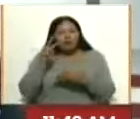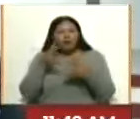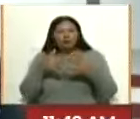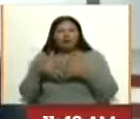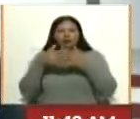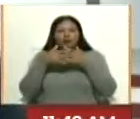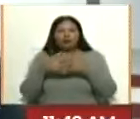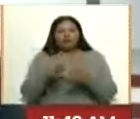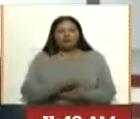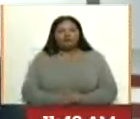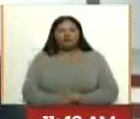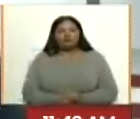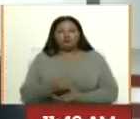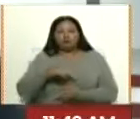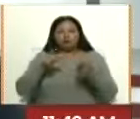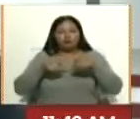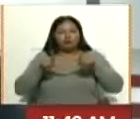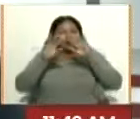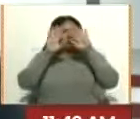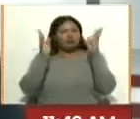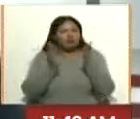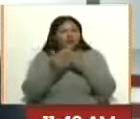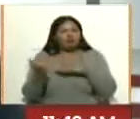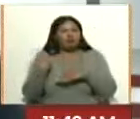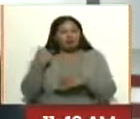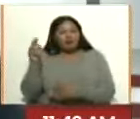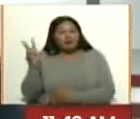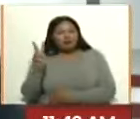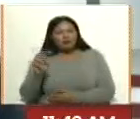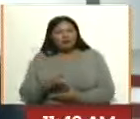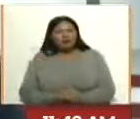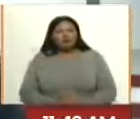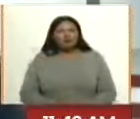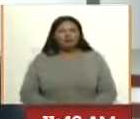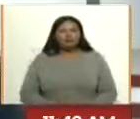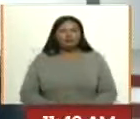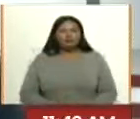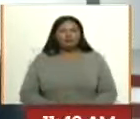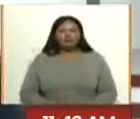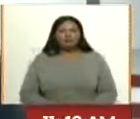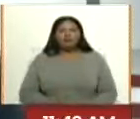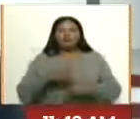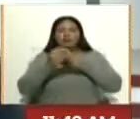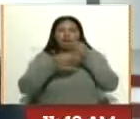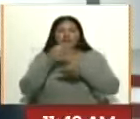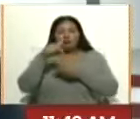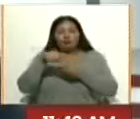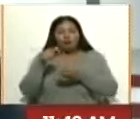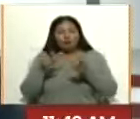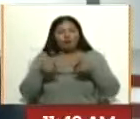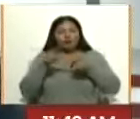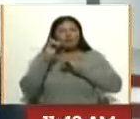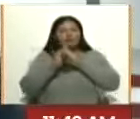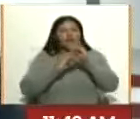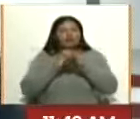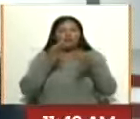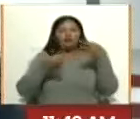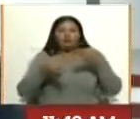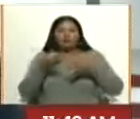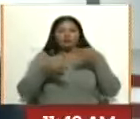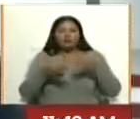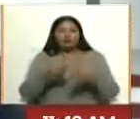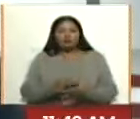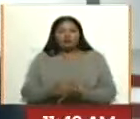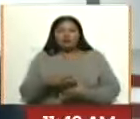Unidos en esta parte del mundo. Un atentado contra Venezuela, como el que se está fraguando hoy en la Corte Internacional de Justicia, como lo que